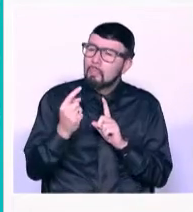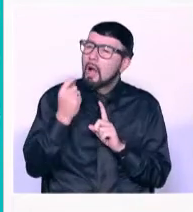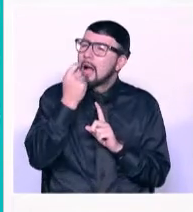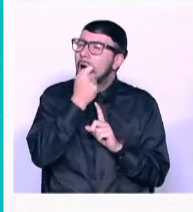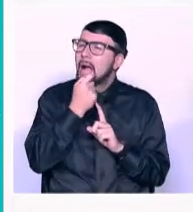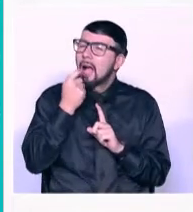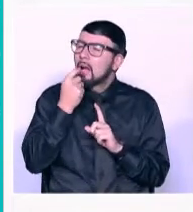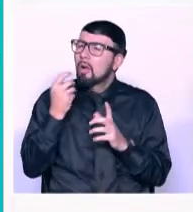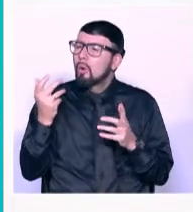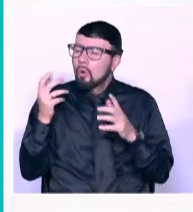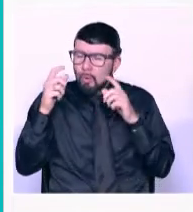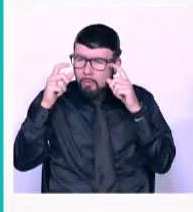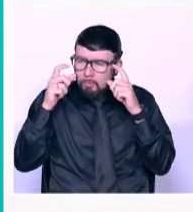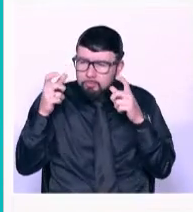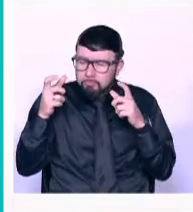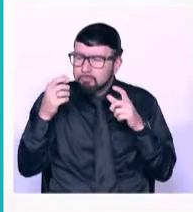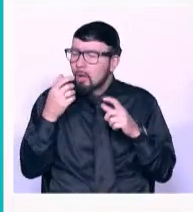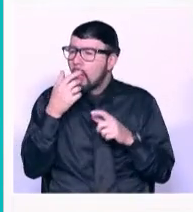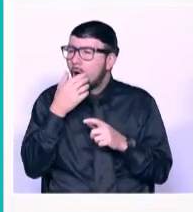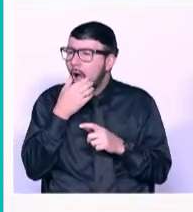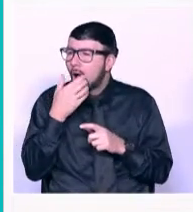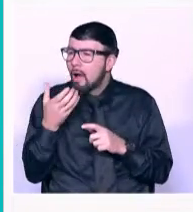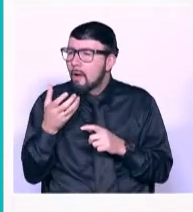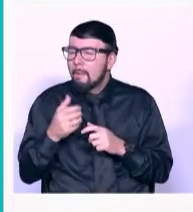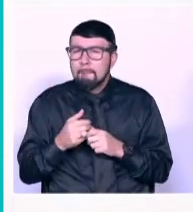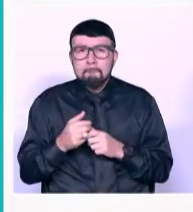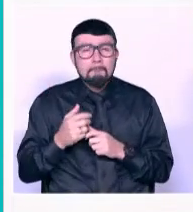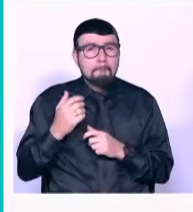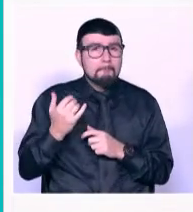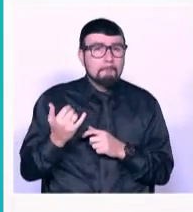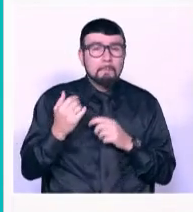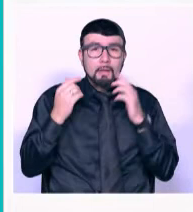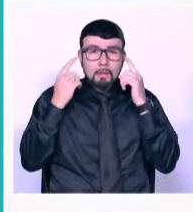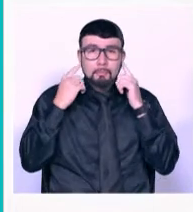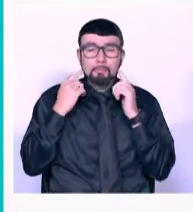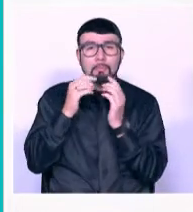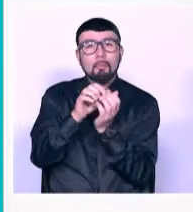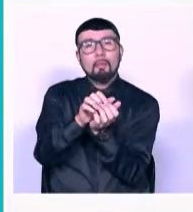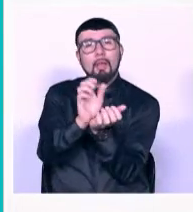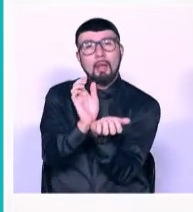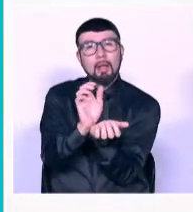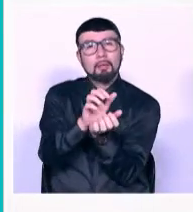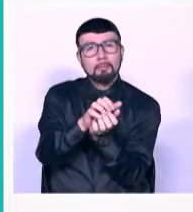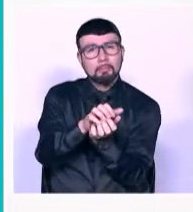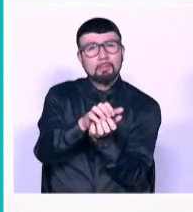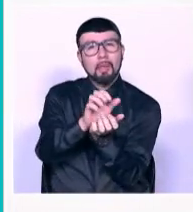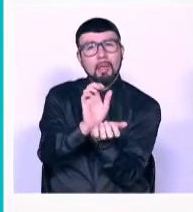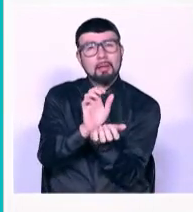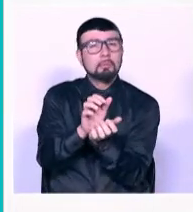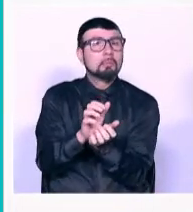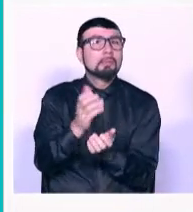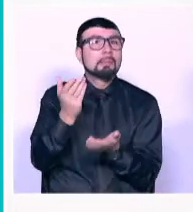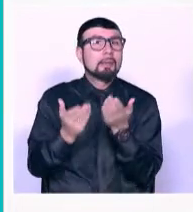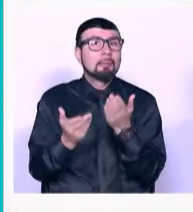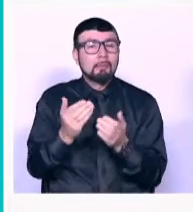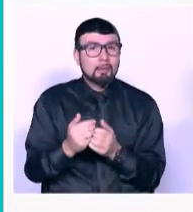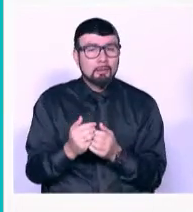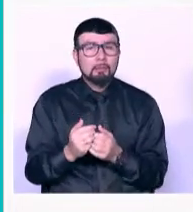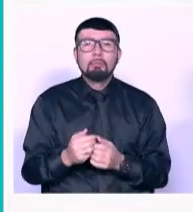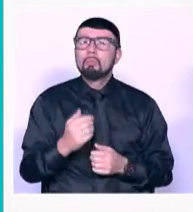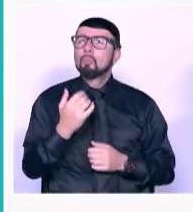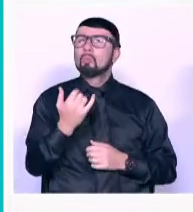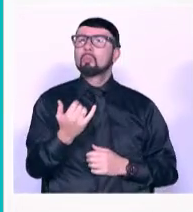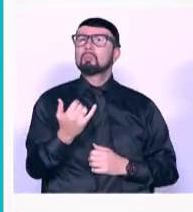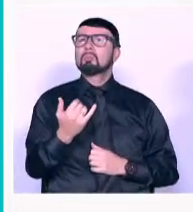postura. La articulación temporomandibular se acomoda de acuerdo a cómo nosotros tenemos